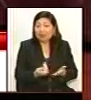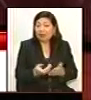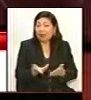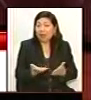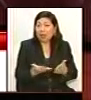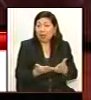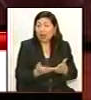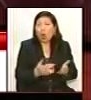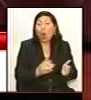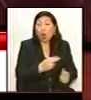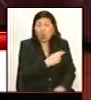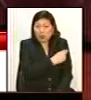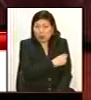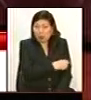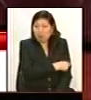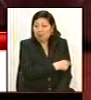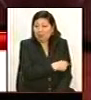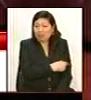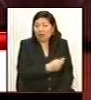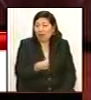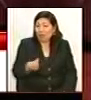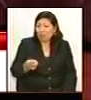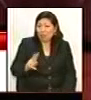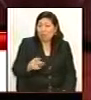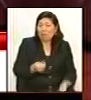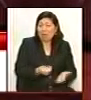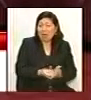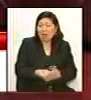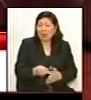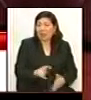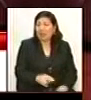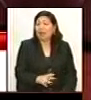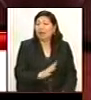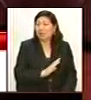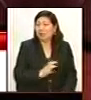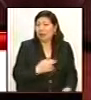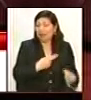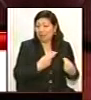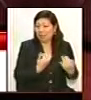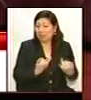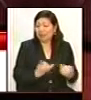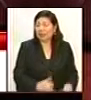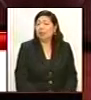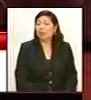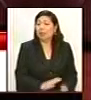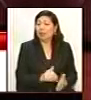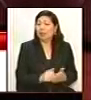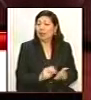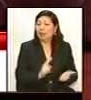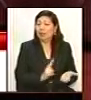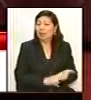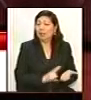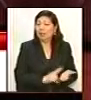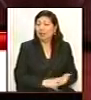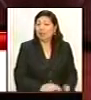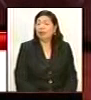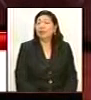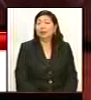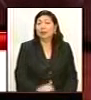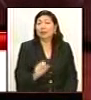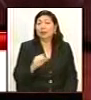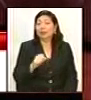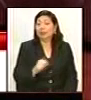institución, y hay una duplicidad de costos. ¿El Estado va a ser responsable de esto, de todos los asegurados? Sí, por